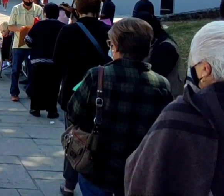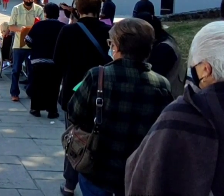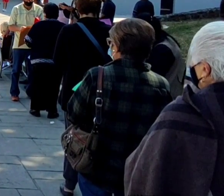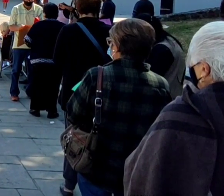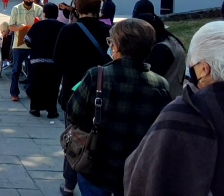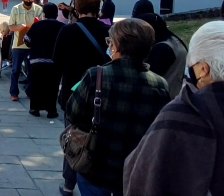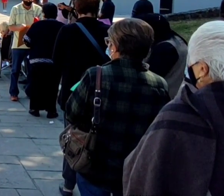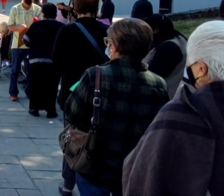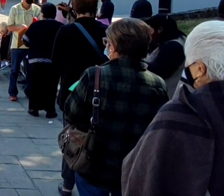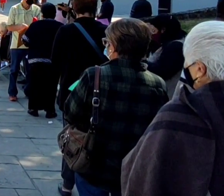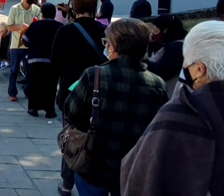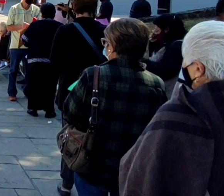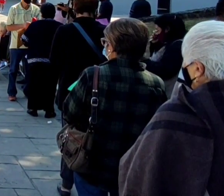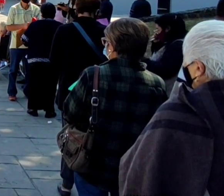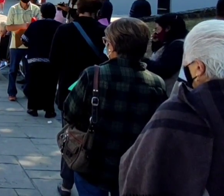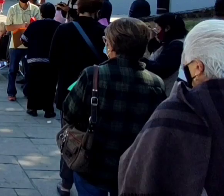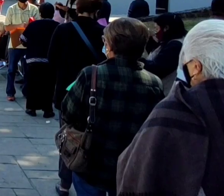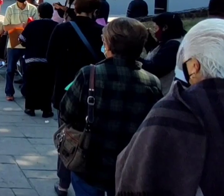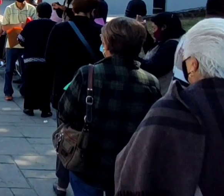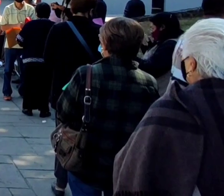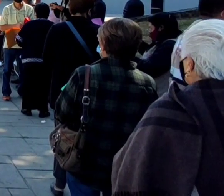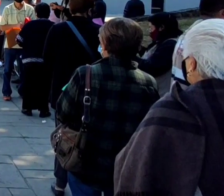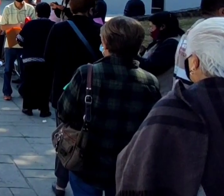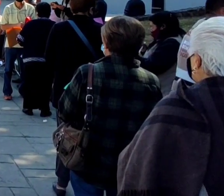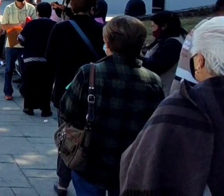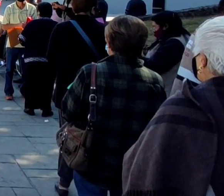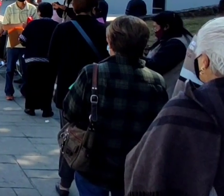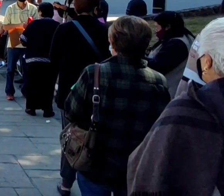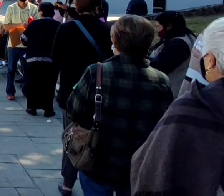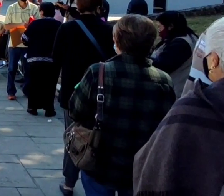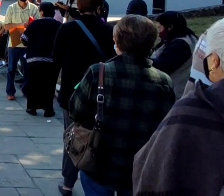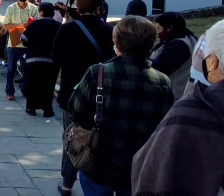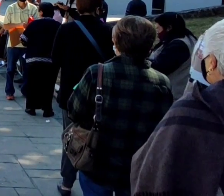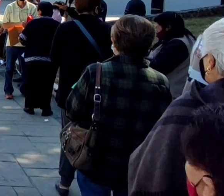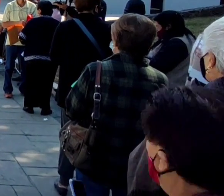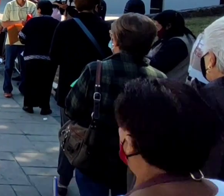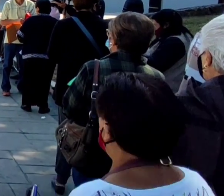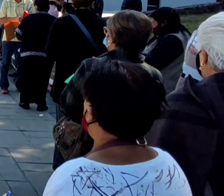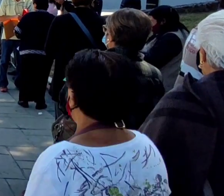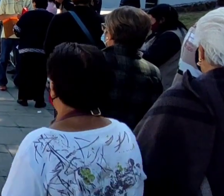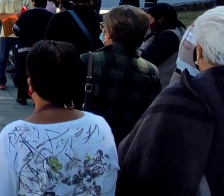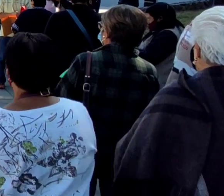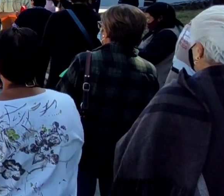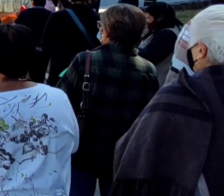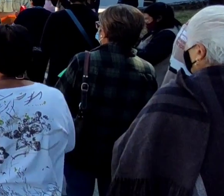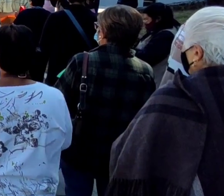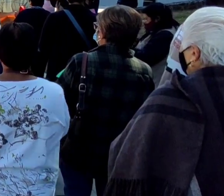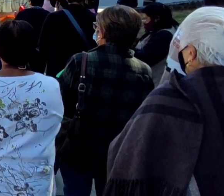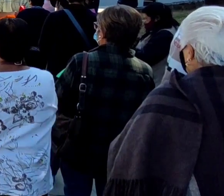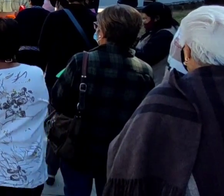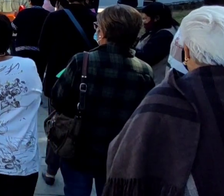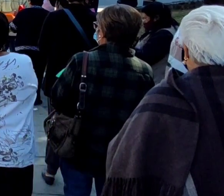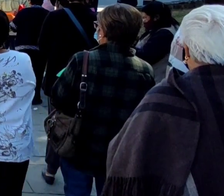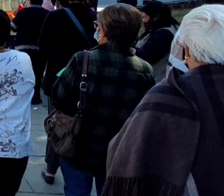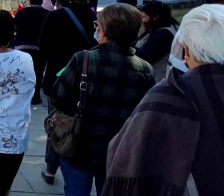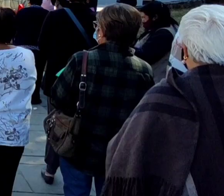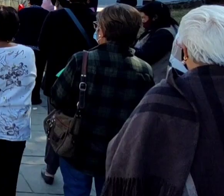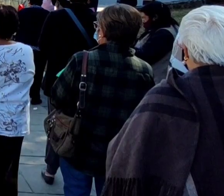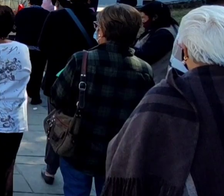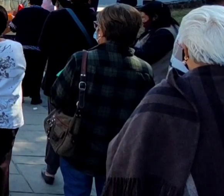para que se suscriban al canal. Nos vemos hoy en la tarde a partir de las 6. Son